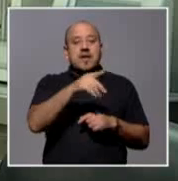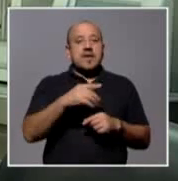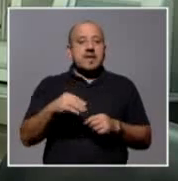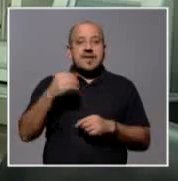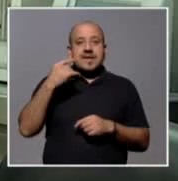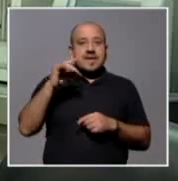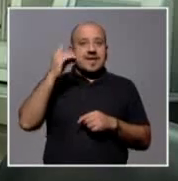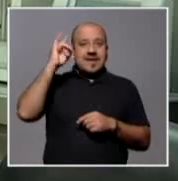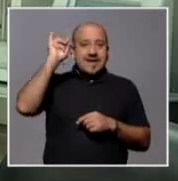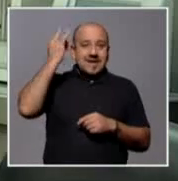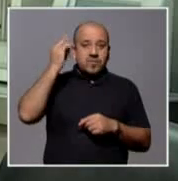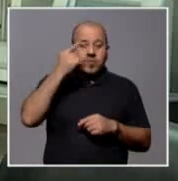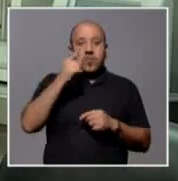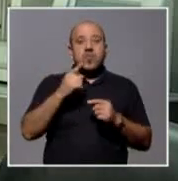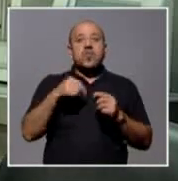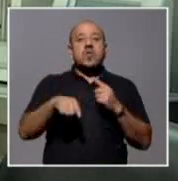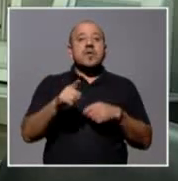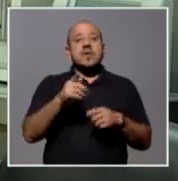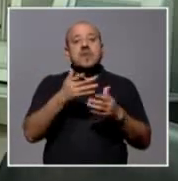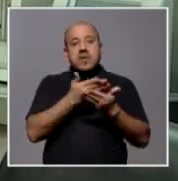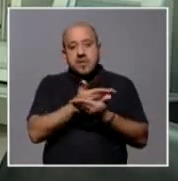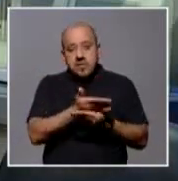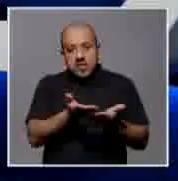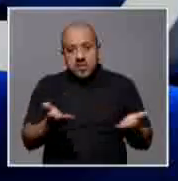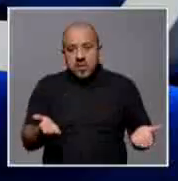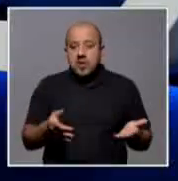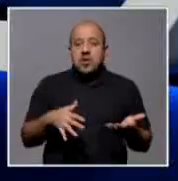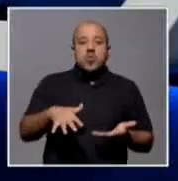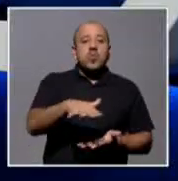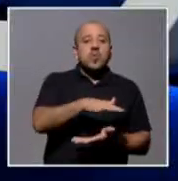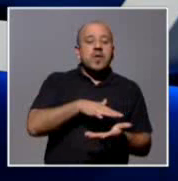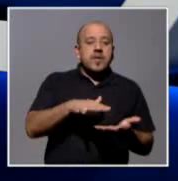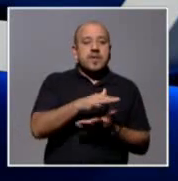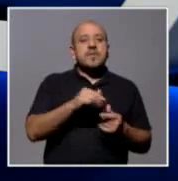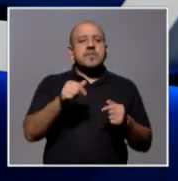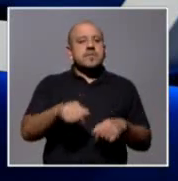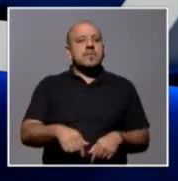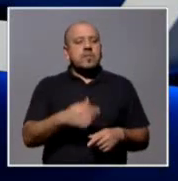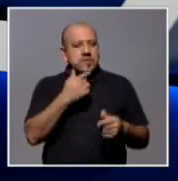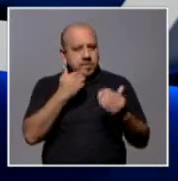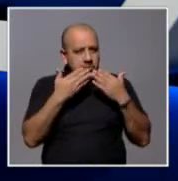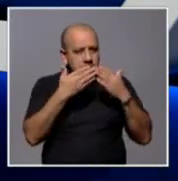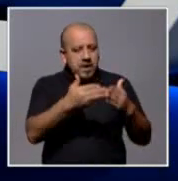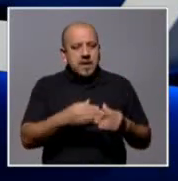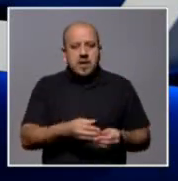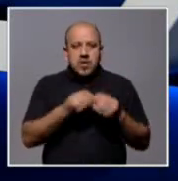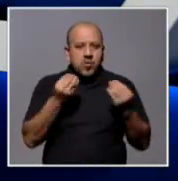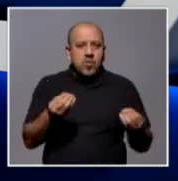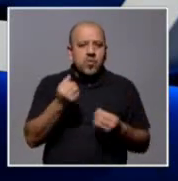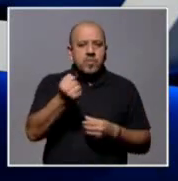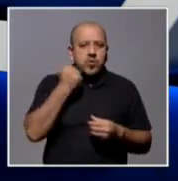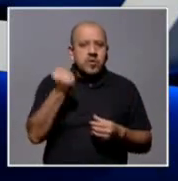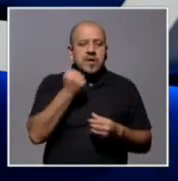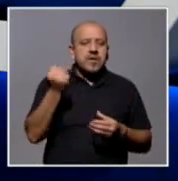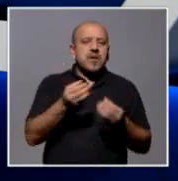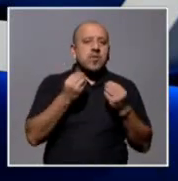se estudió del paciente mismo y de las superficies a su alrededor. Enseguida vamos a ver cómo lo hicieron, qué importancia tiene esto y